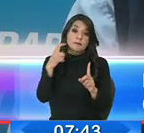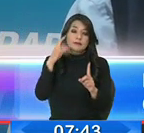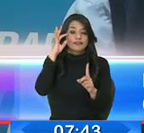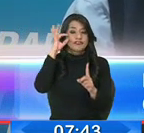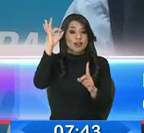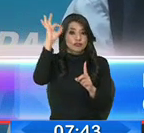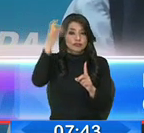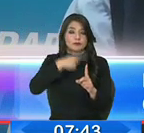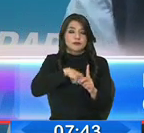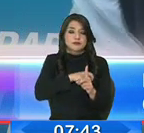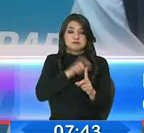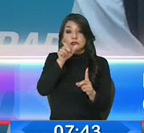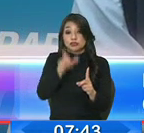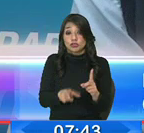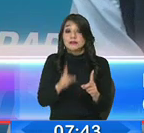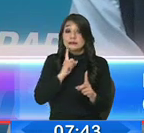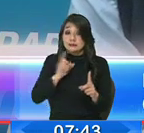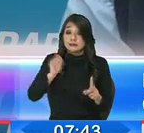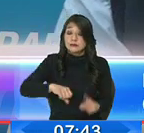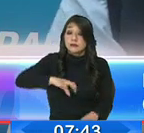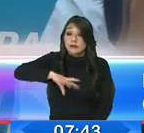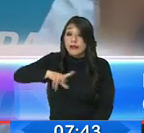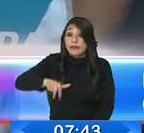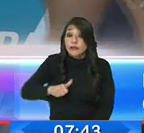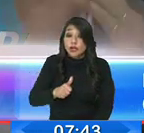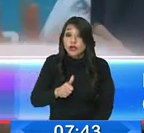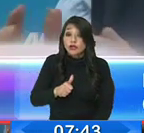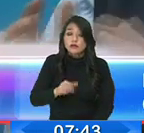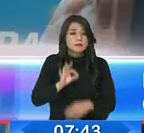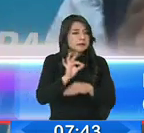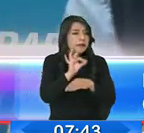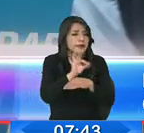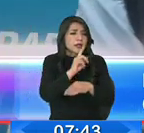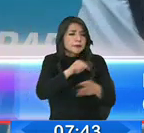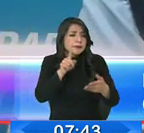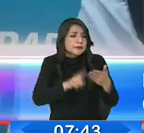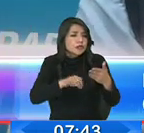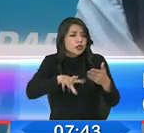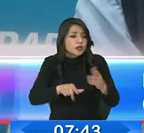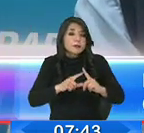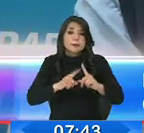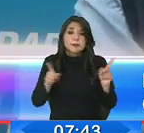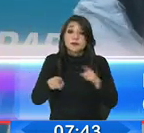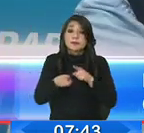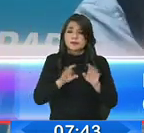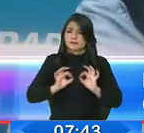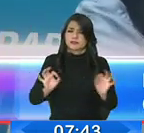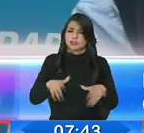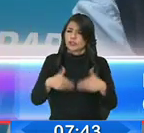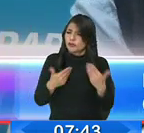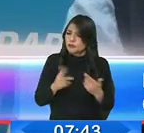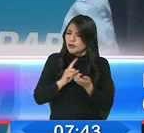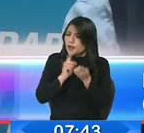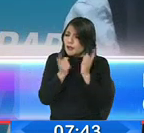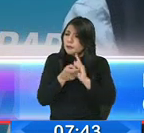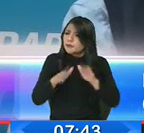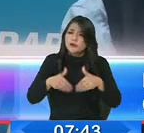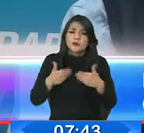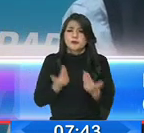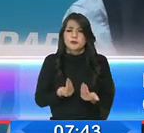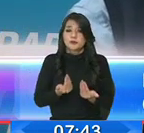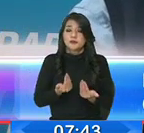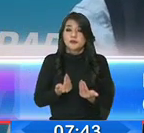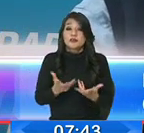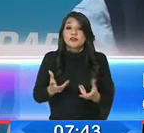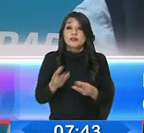citado, hay ladrones que predican contra el robo para que no les hagan competencia. Es decir, ¿cómo cambiar, cómo